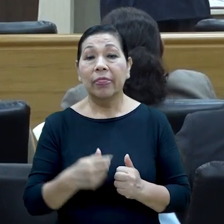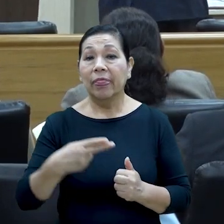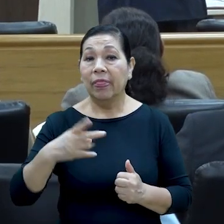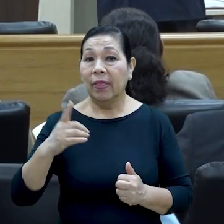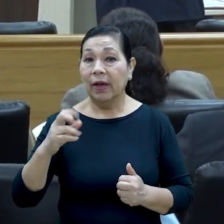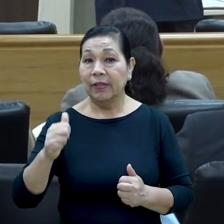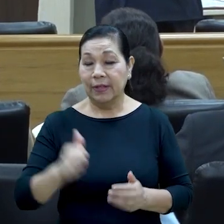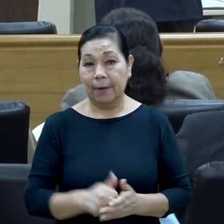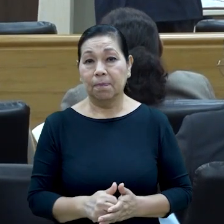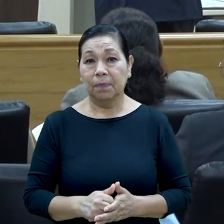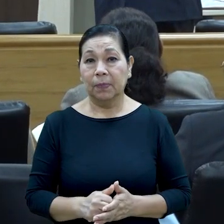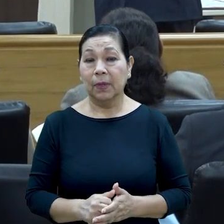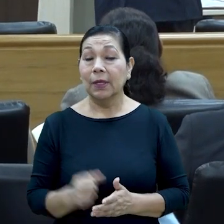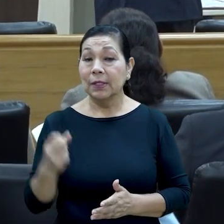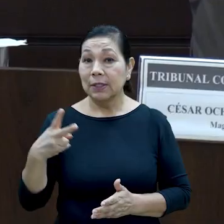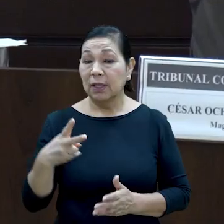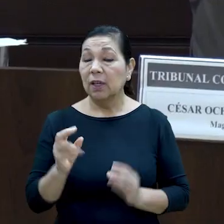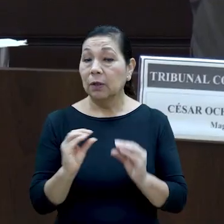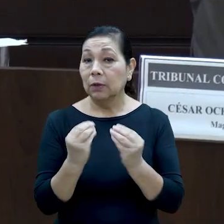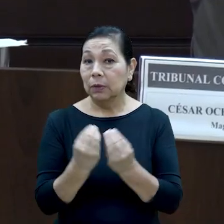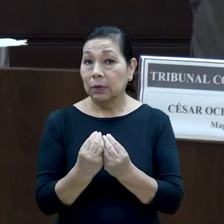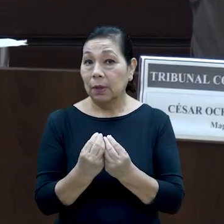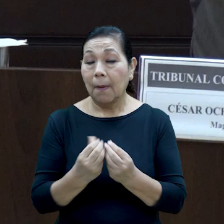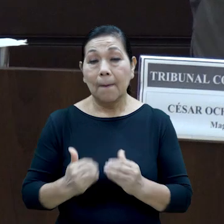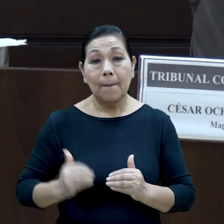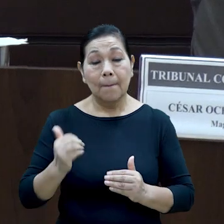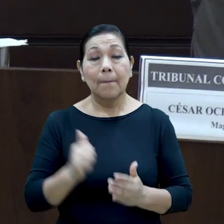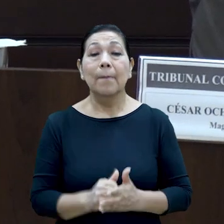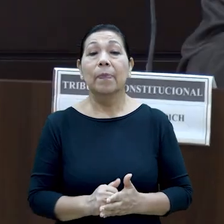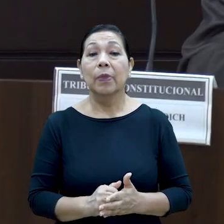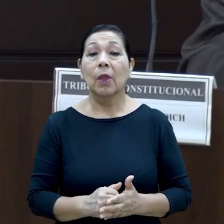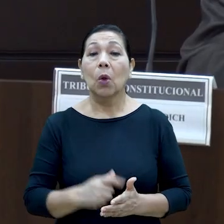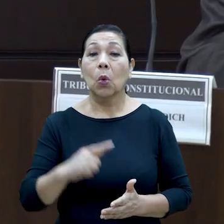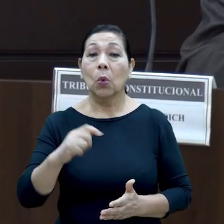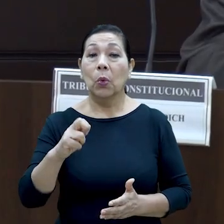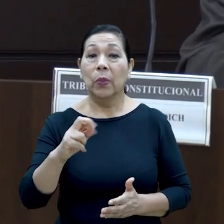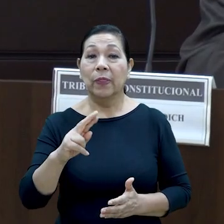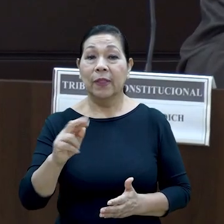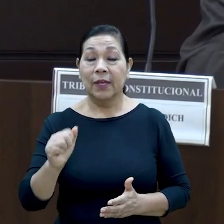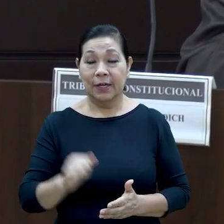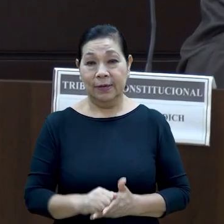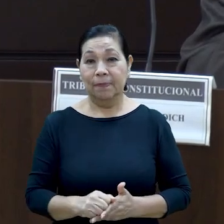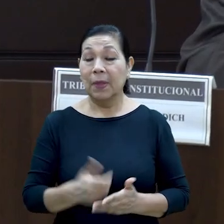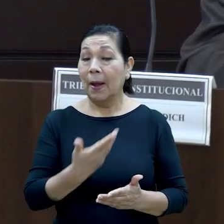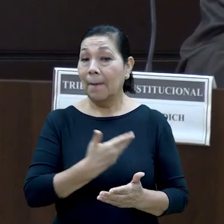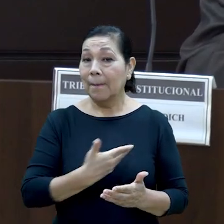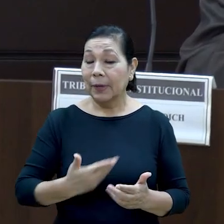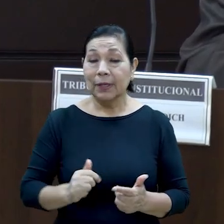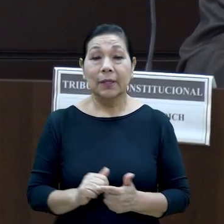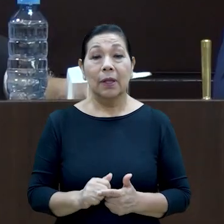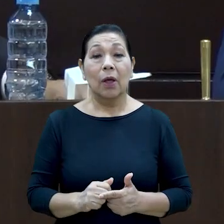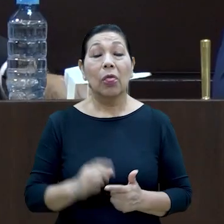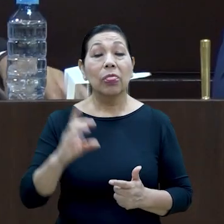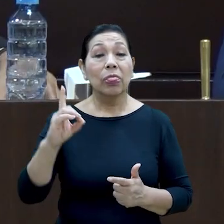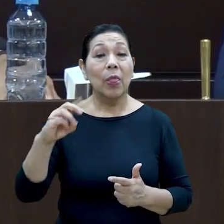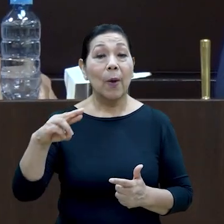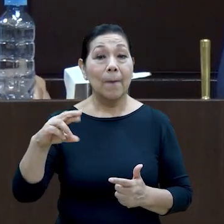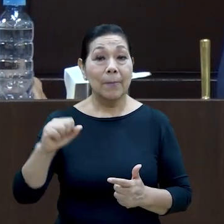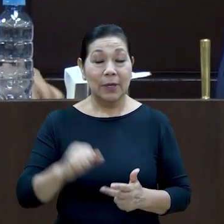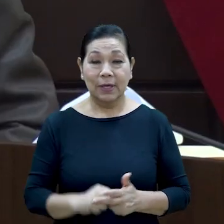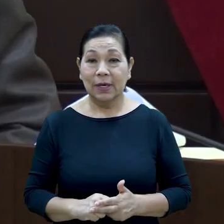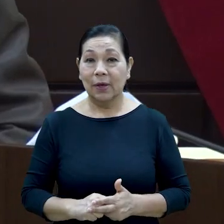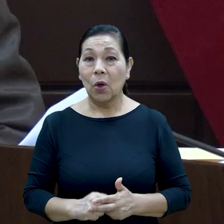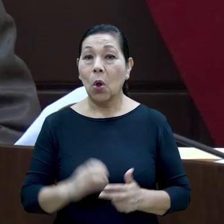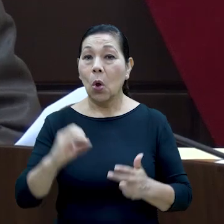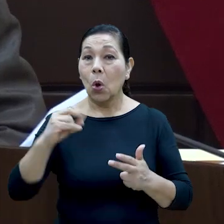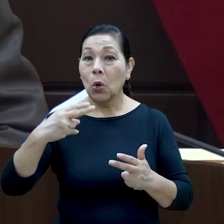proceso de habeas data. La Sala Segunda está conformada por los magistrados Gustavo Gutiérrez Tixe, presidente, Helder Domínguez